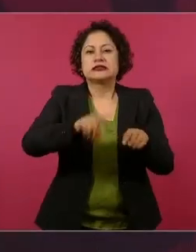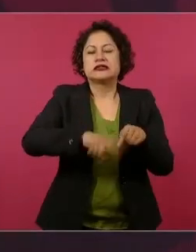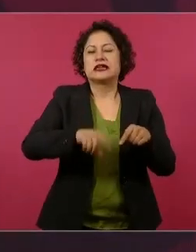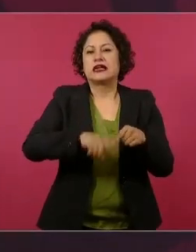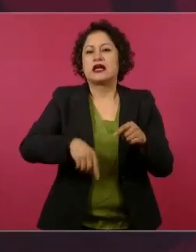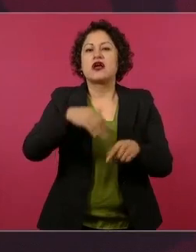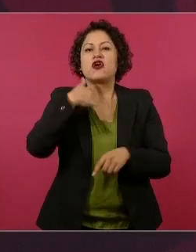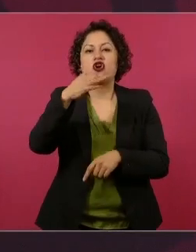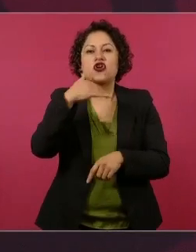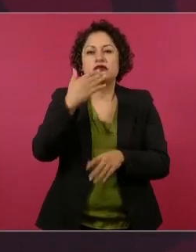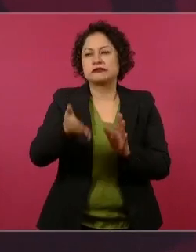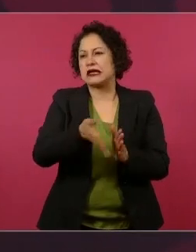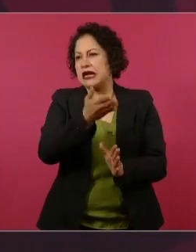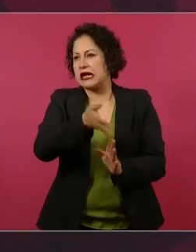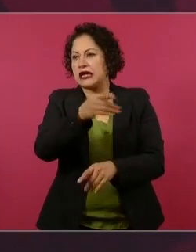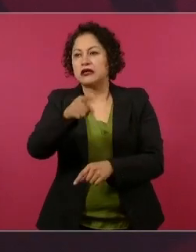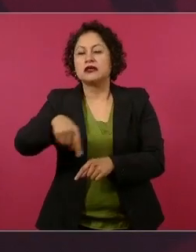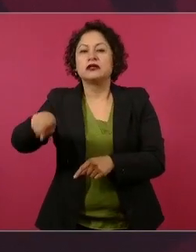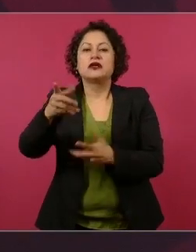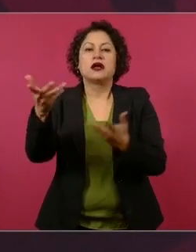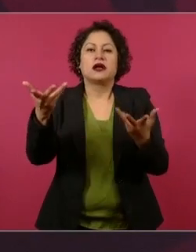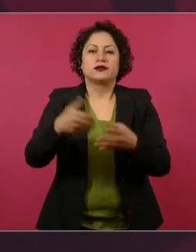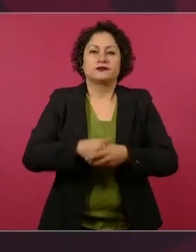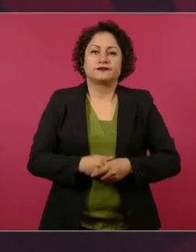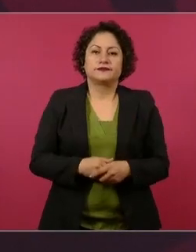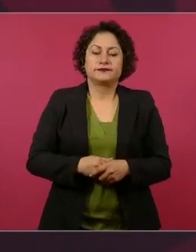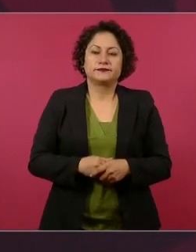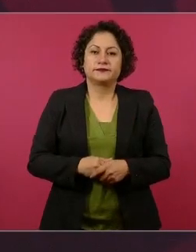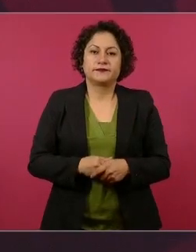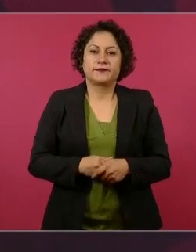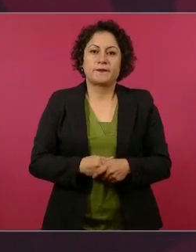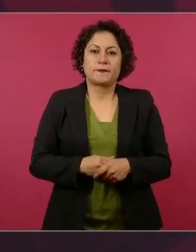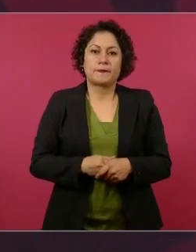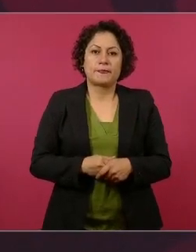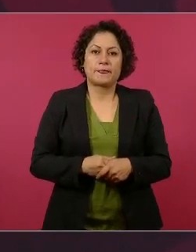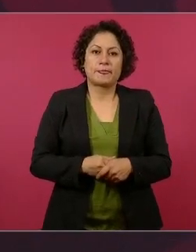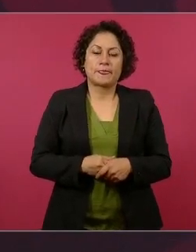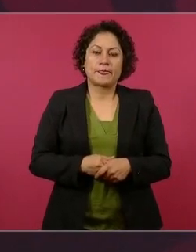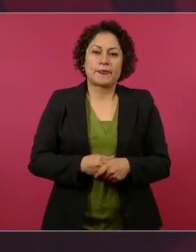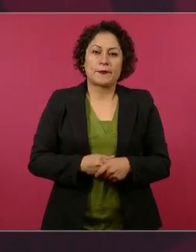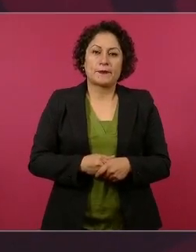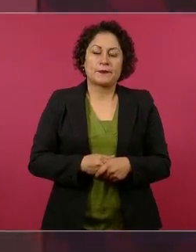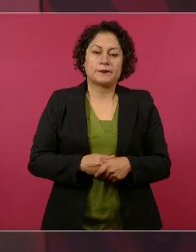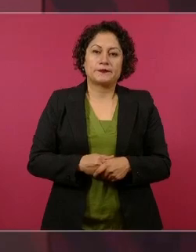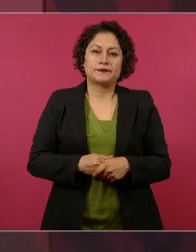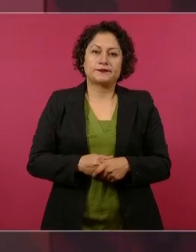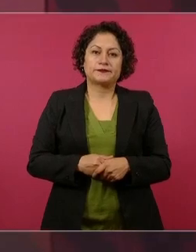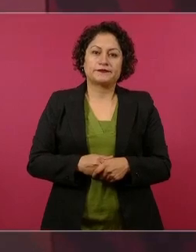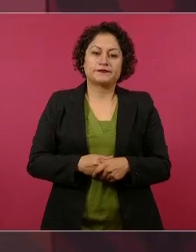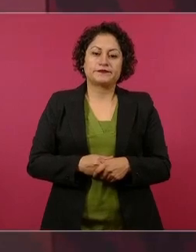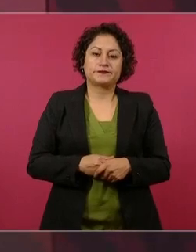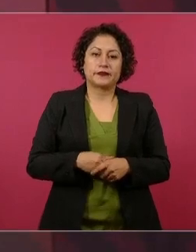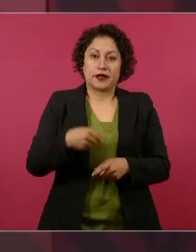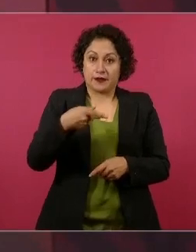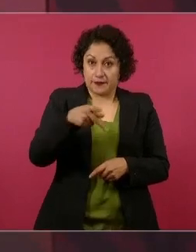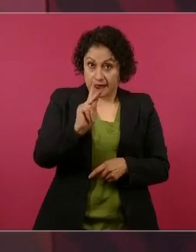que llevaban a cabo de construcción, pero no hicimos muchas